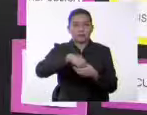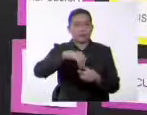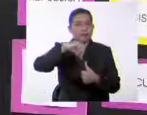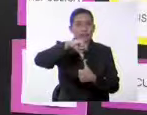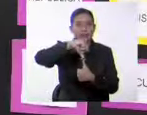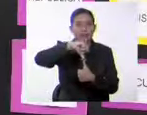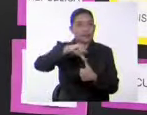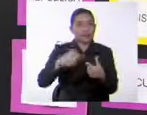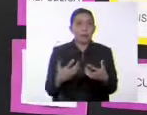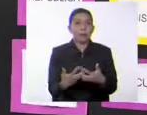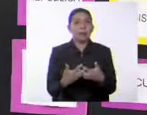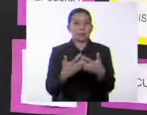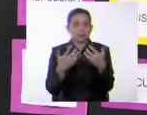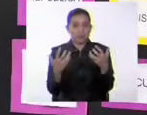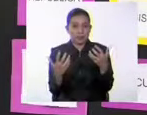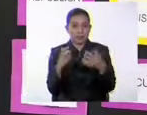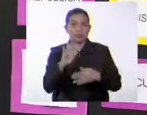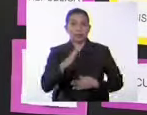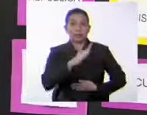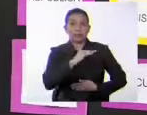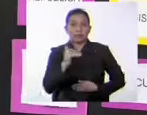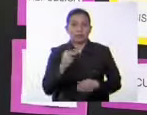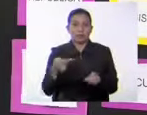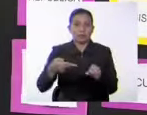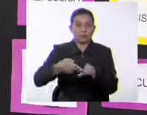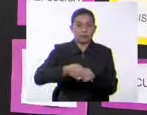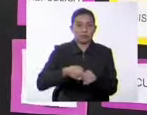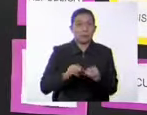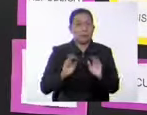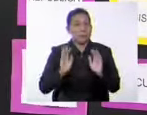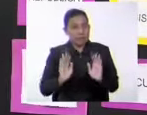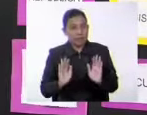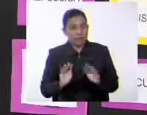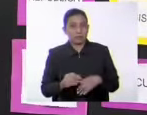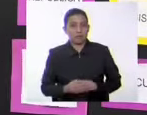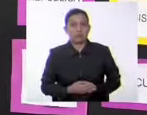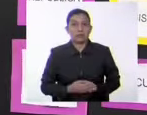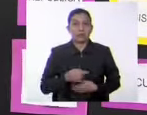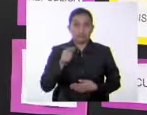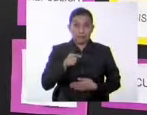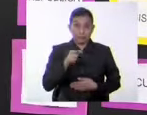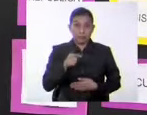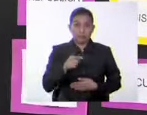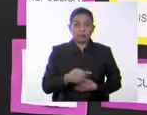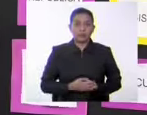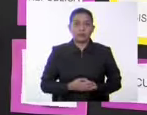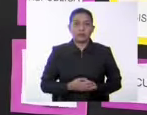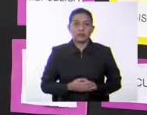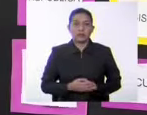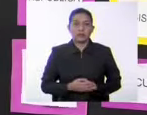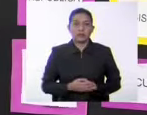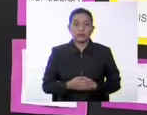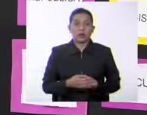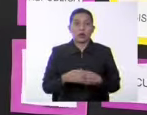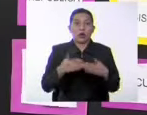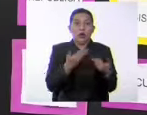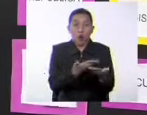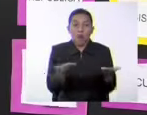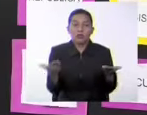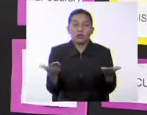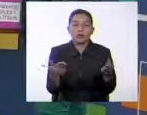son los países que la integraban. Sin embargo, en esa integración de la federación sucedieron muchas cosas,